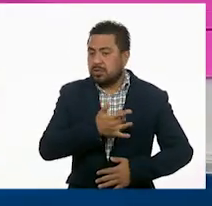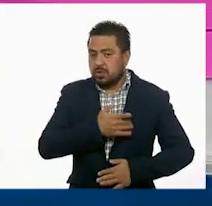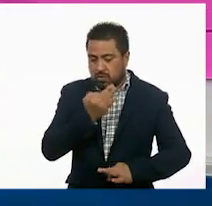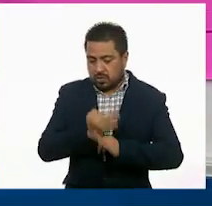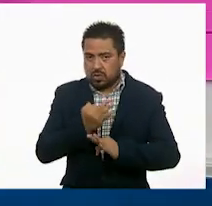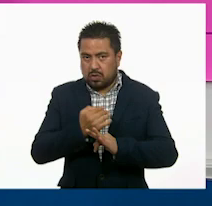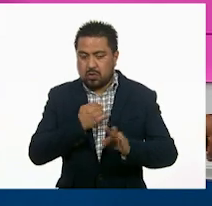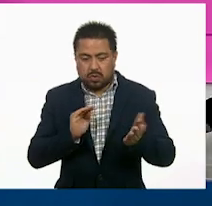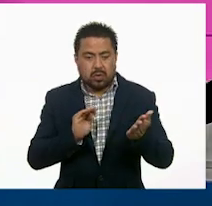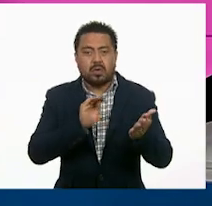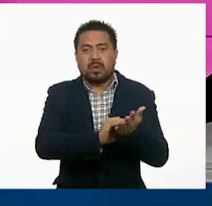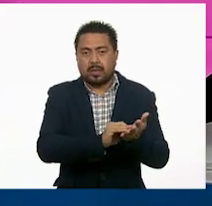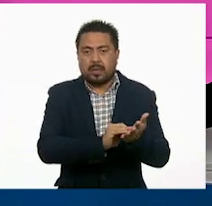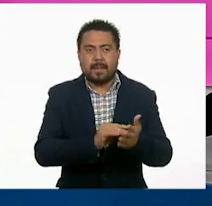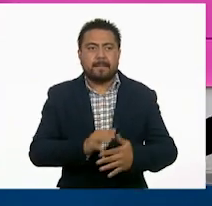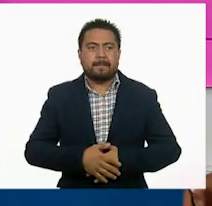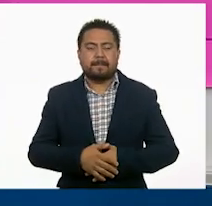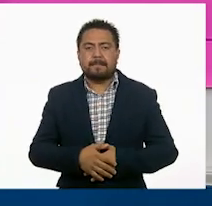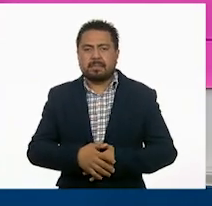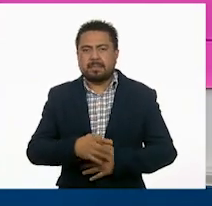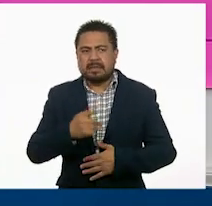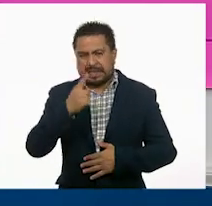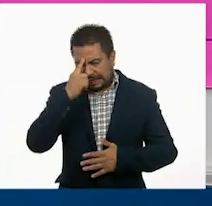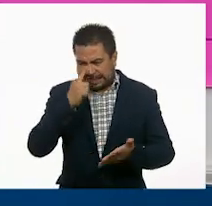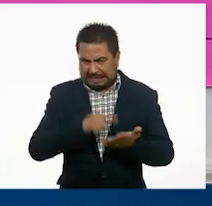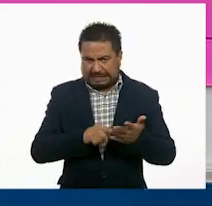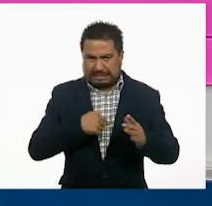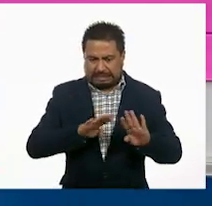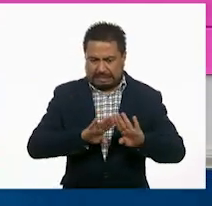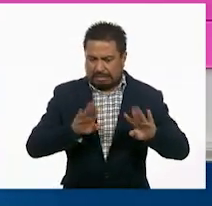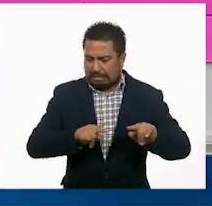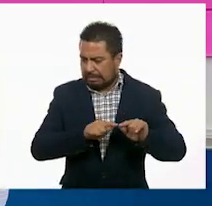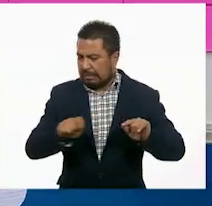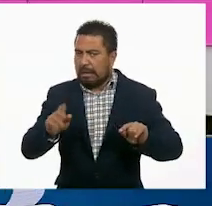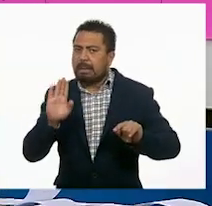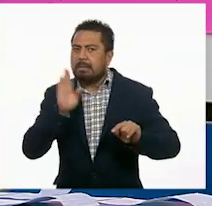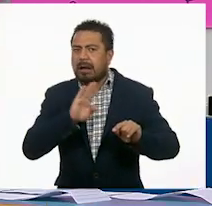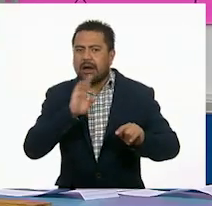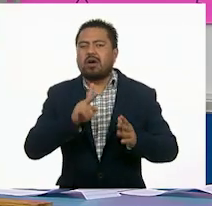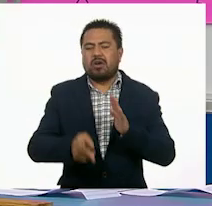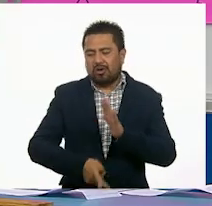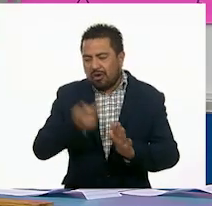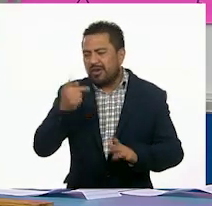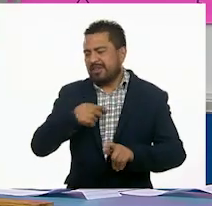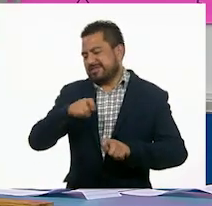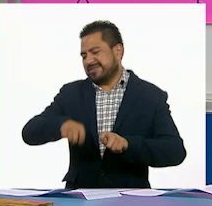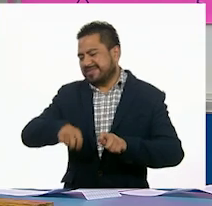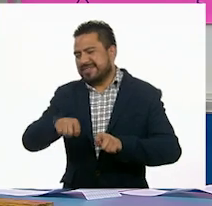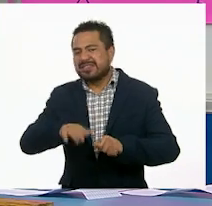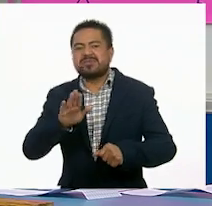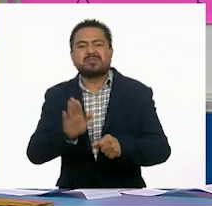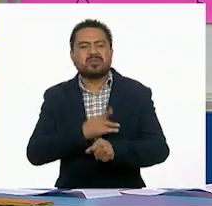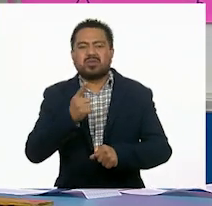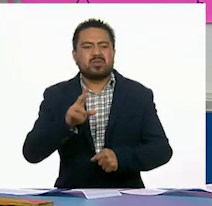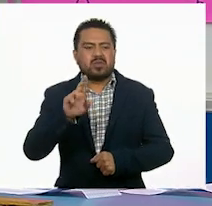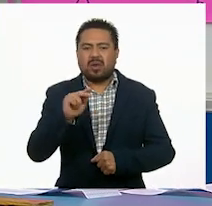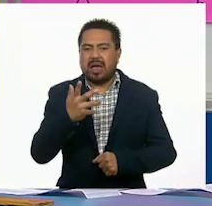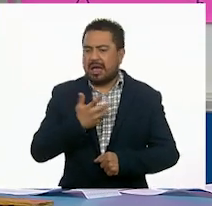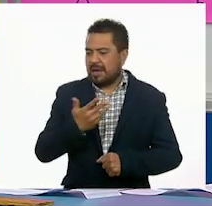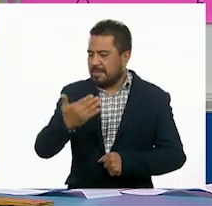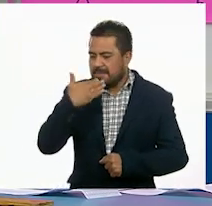pongo? Híjole, creo que lo medí mal. Voy a marcarlo otra vez porque no estaba